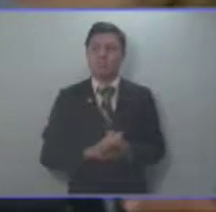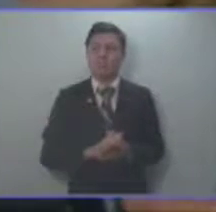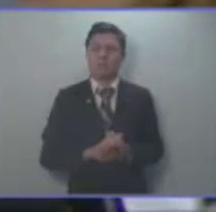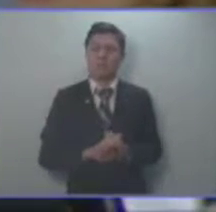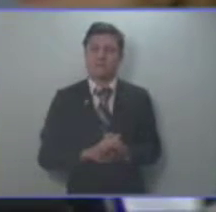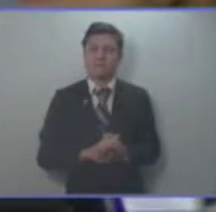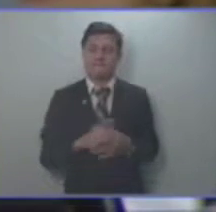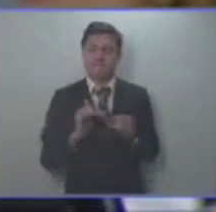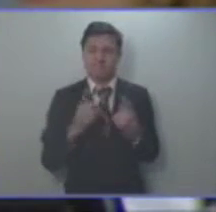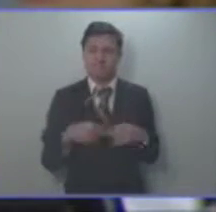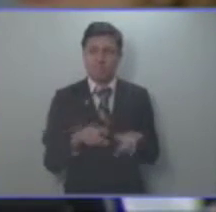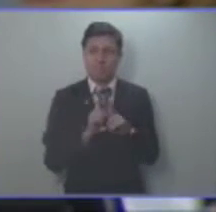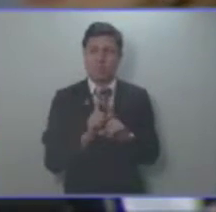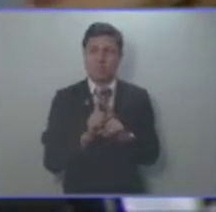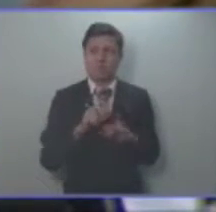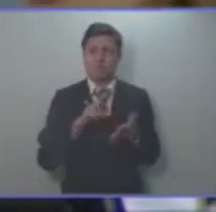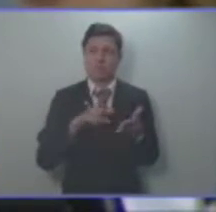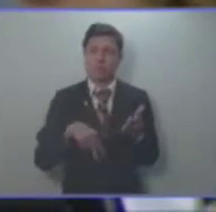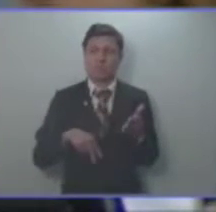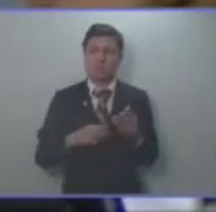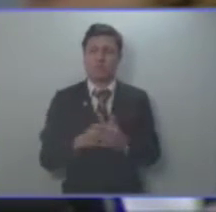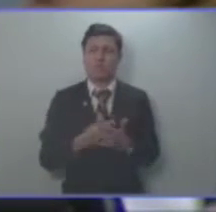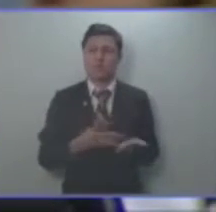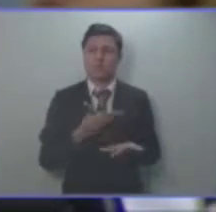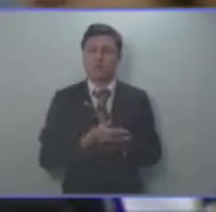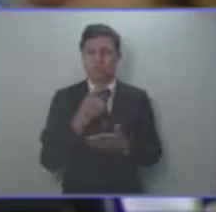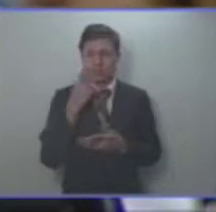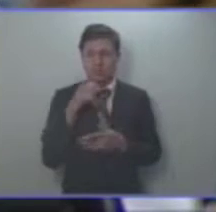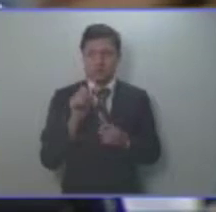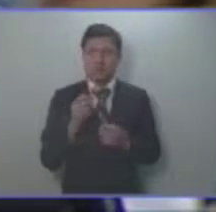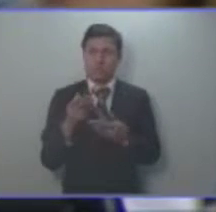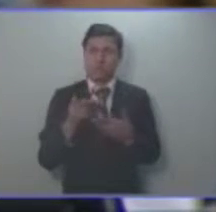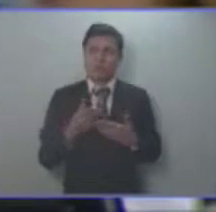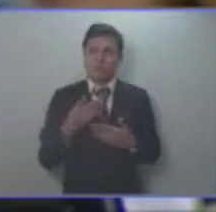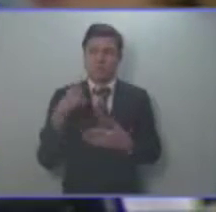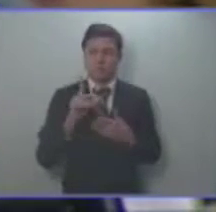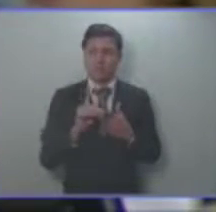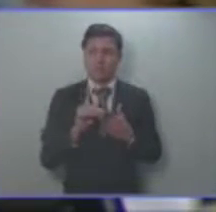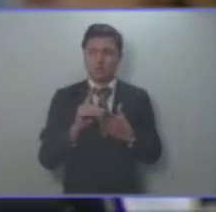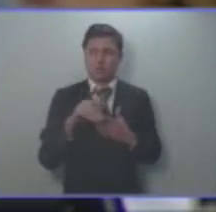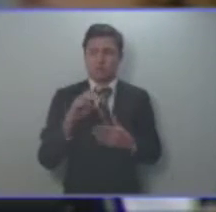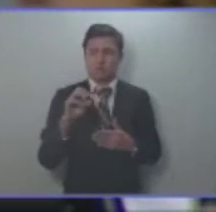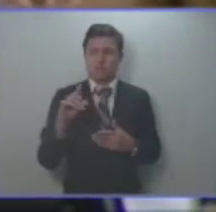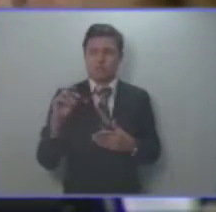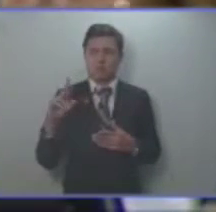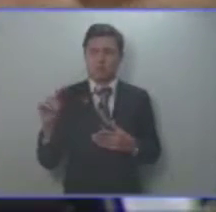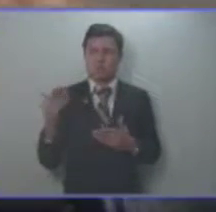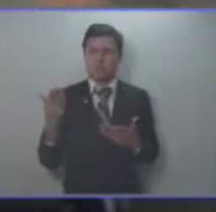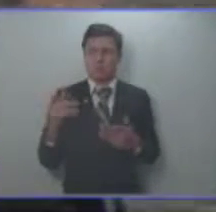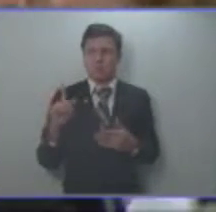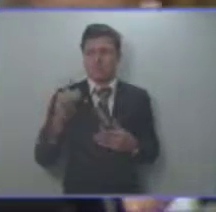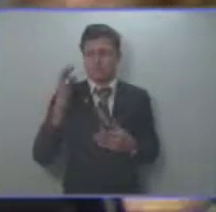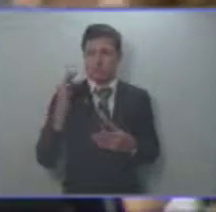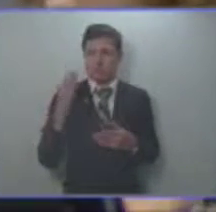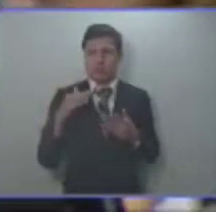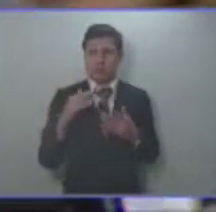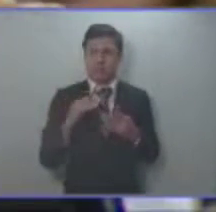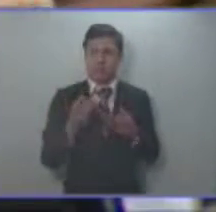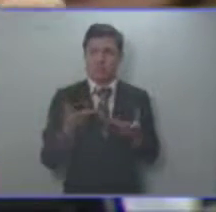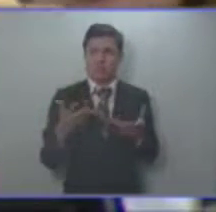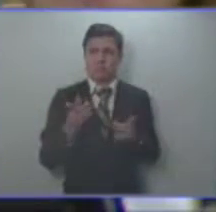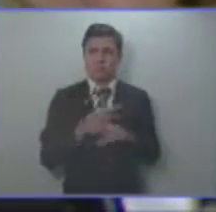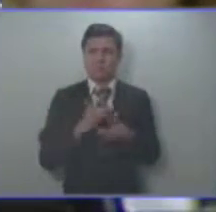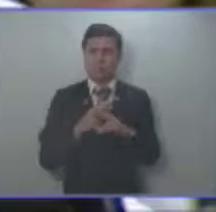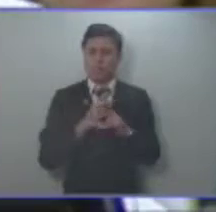pequeña continuemos con la lectura y ver si usted nos ayuda a disfrutar deportivo cuadra porque no creo que hay una gran reforma